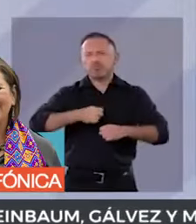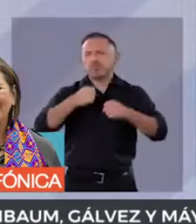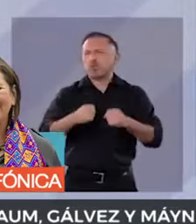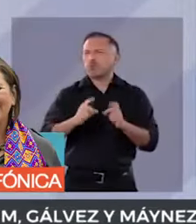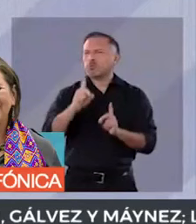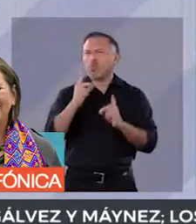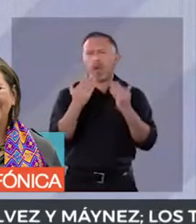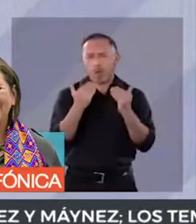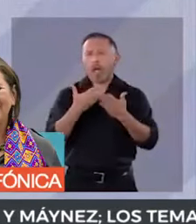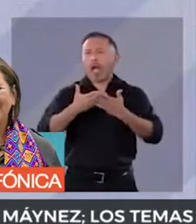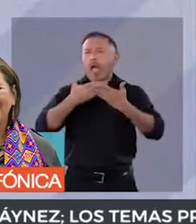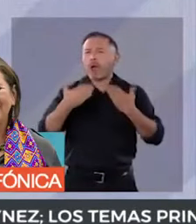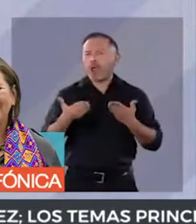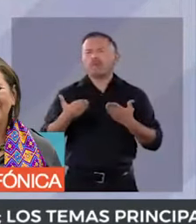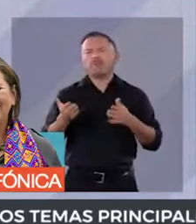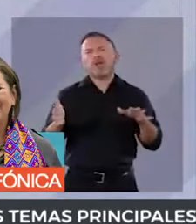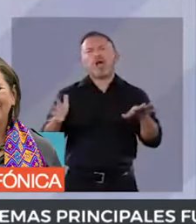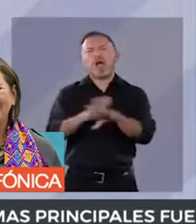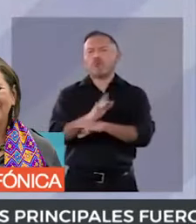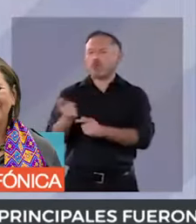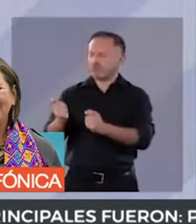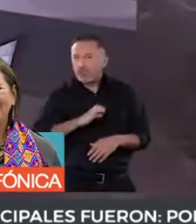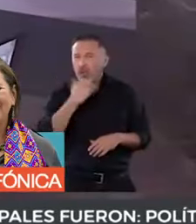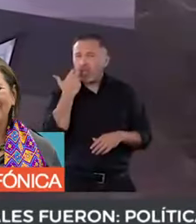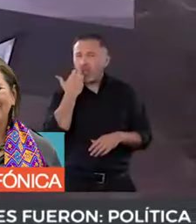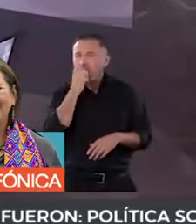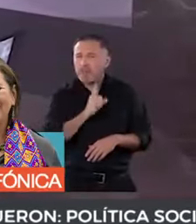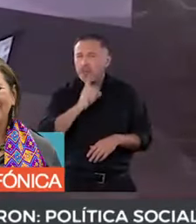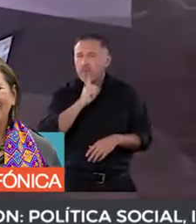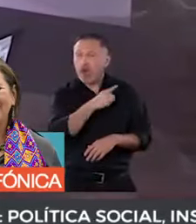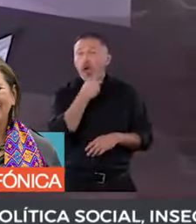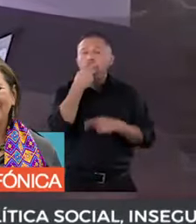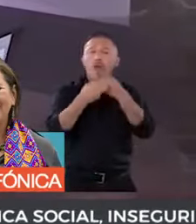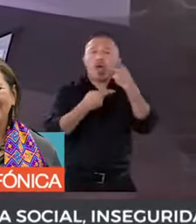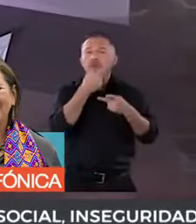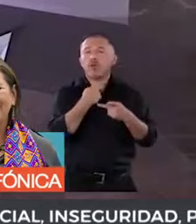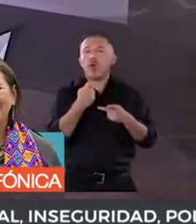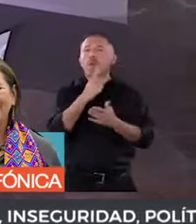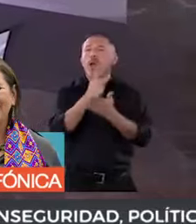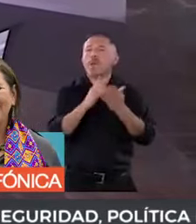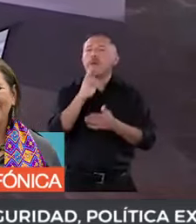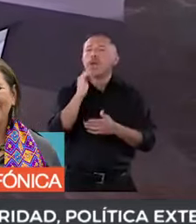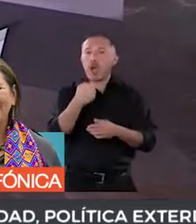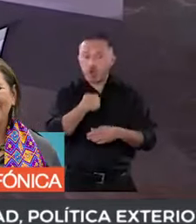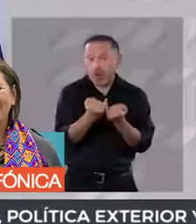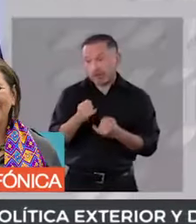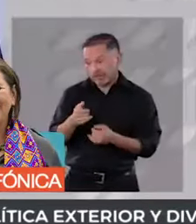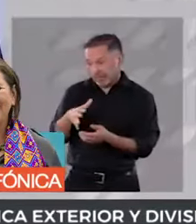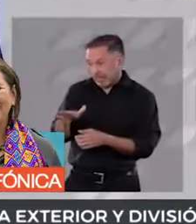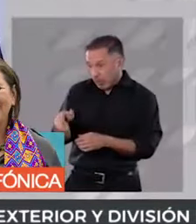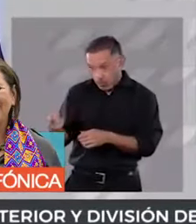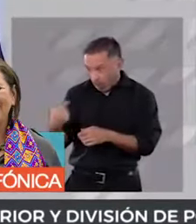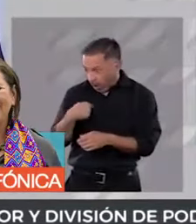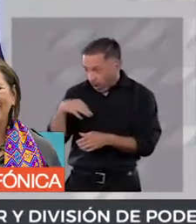que murieron por una causa violenta incrementó de 7%. Digo, a nivel nacional es 7%, en la ciudad son